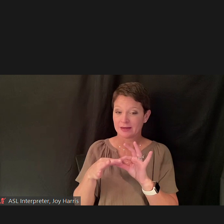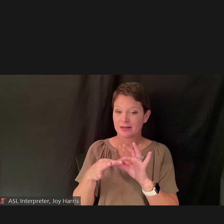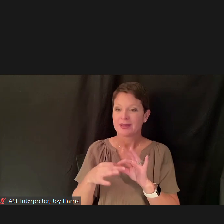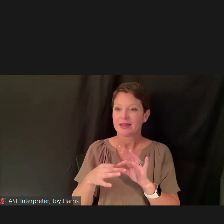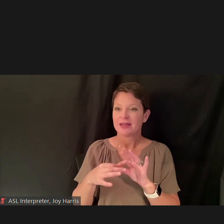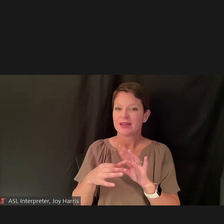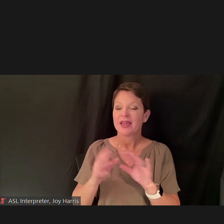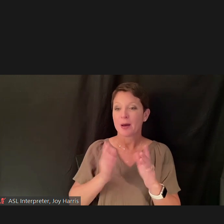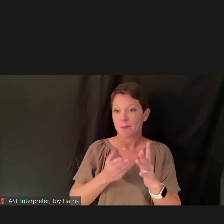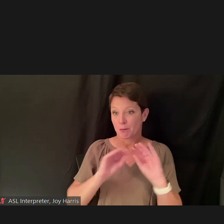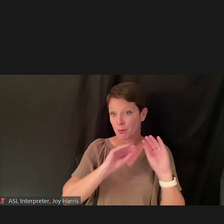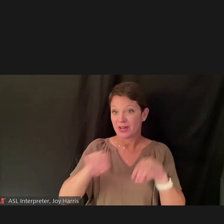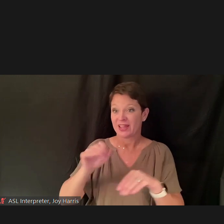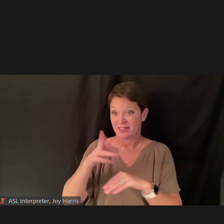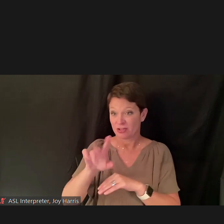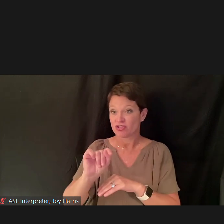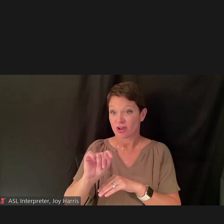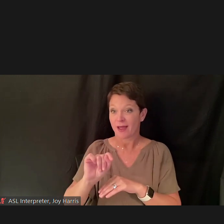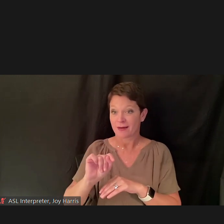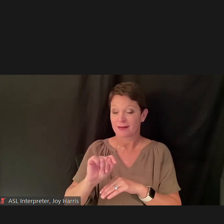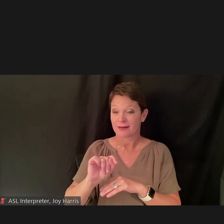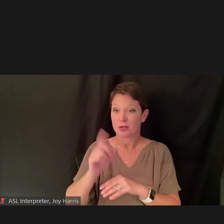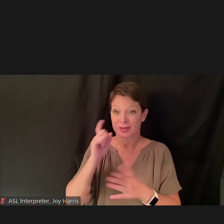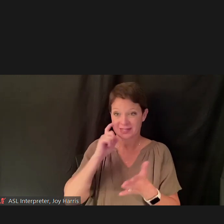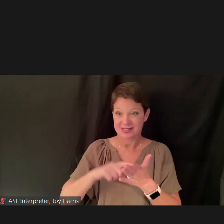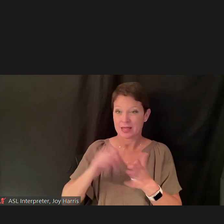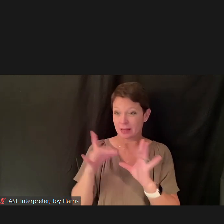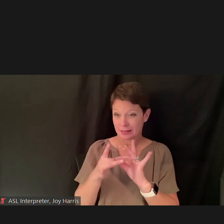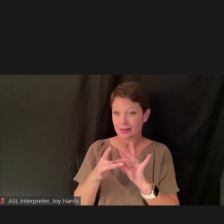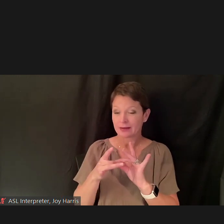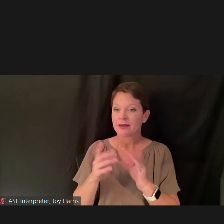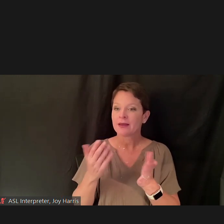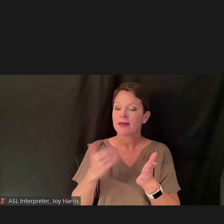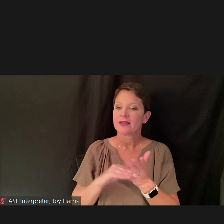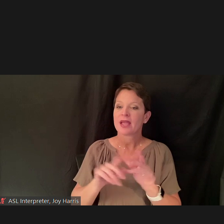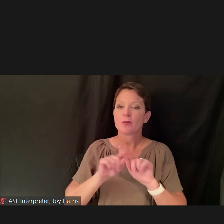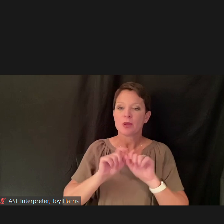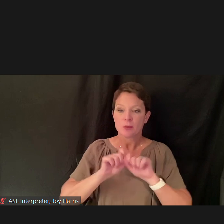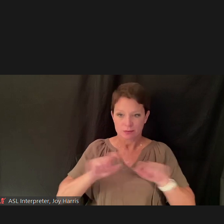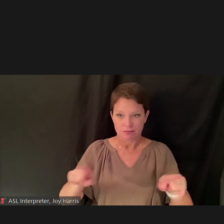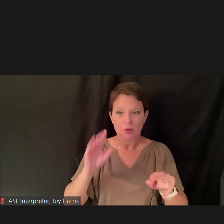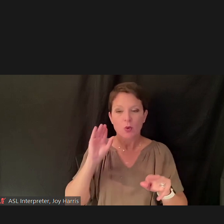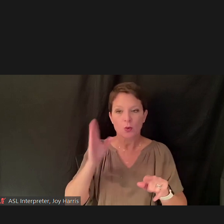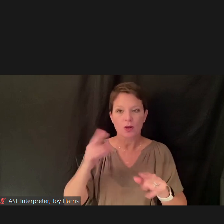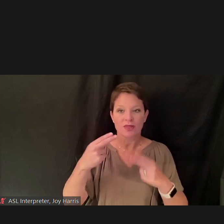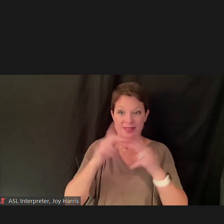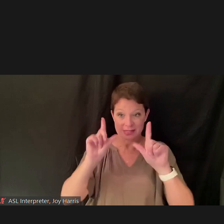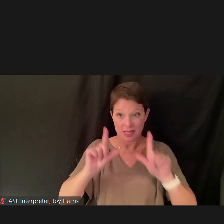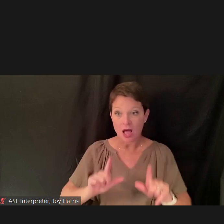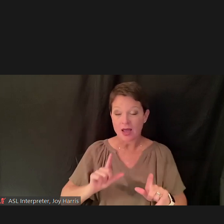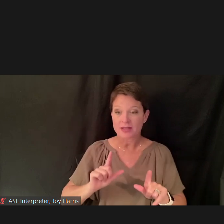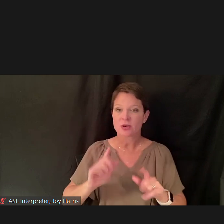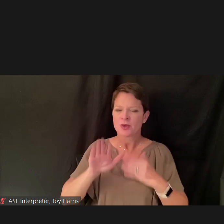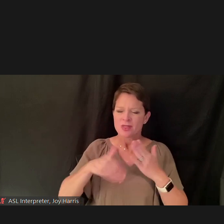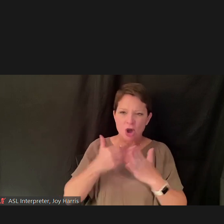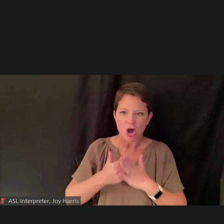serio, varias personas preguntando por el enlace y lo vamos a poner en la casilla de